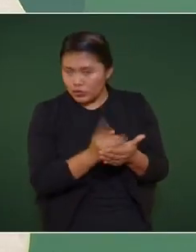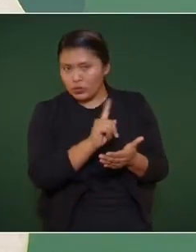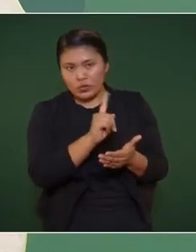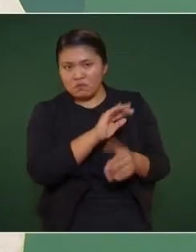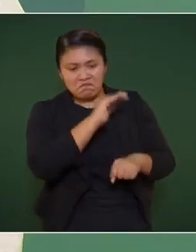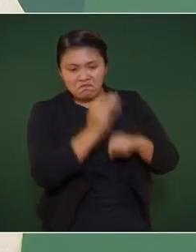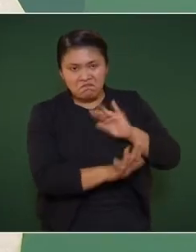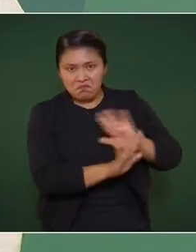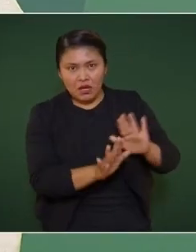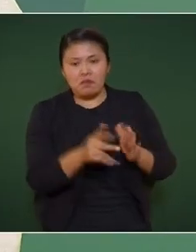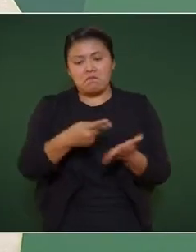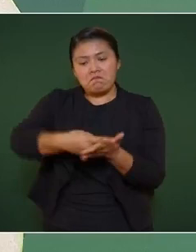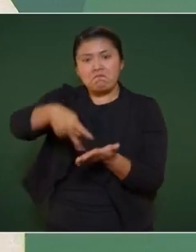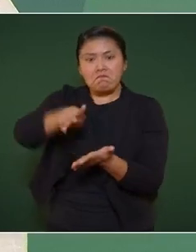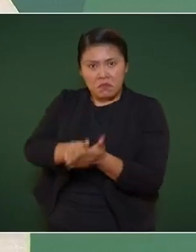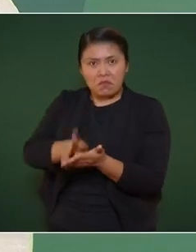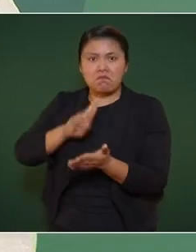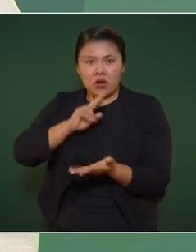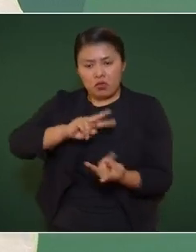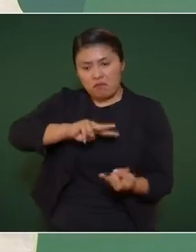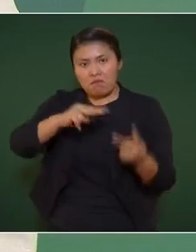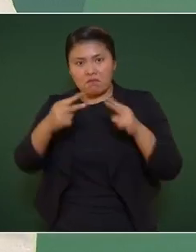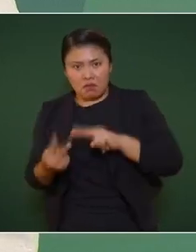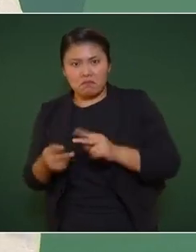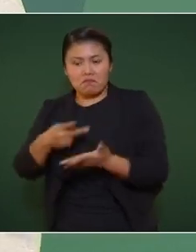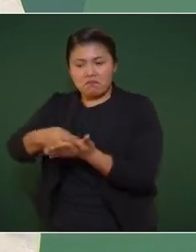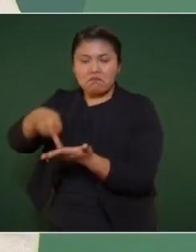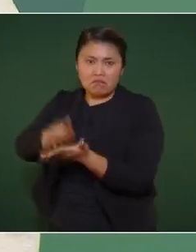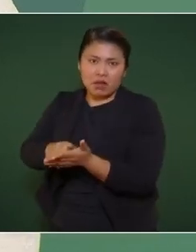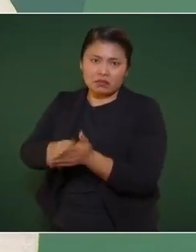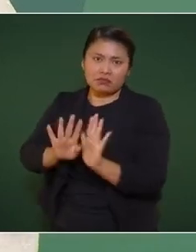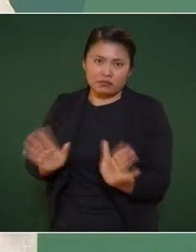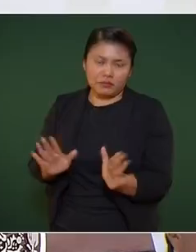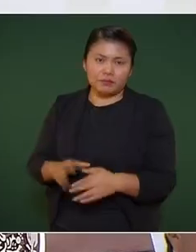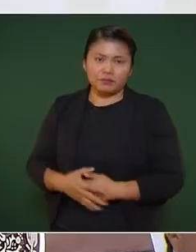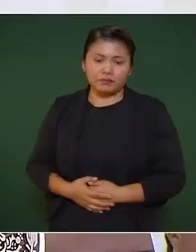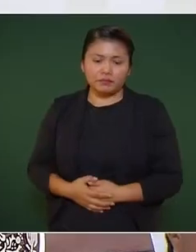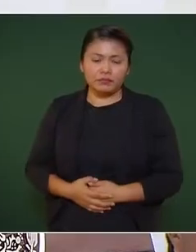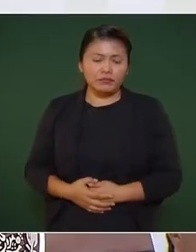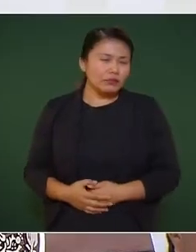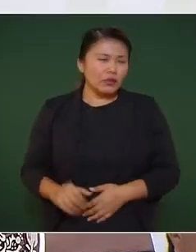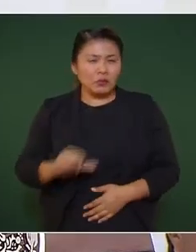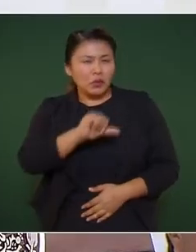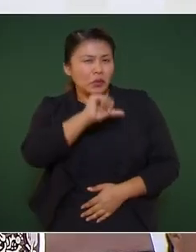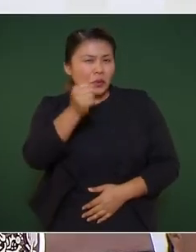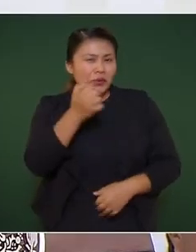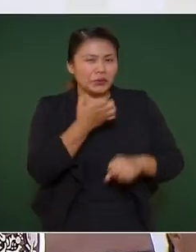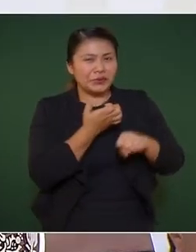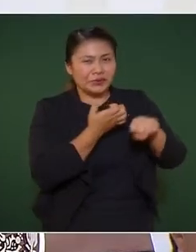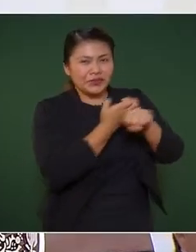así se entiende más. A lo mejor en otros estados del país